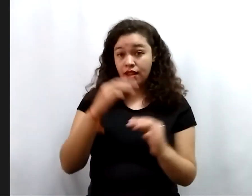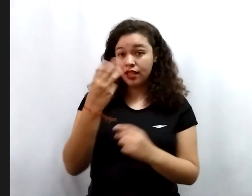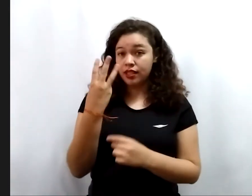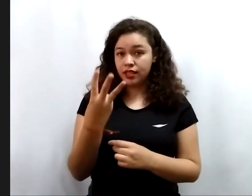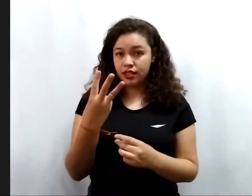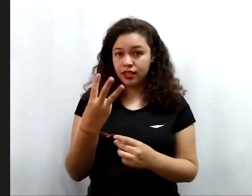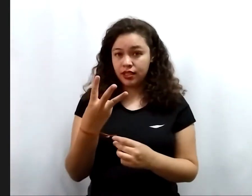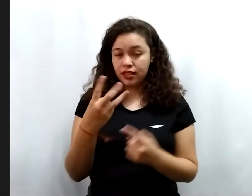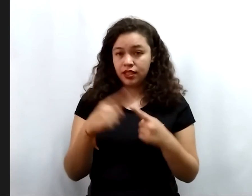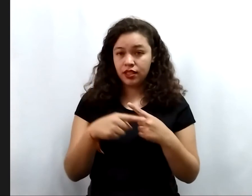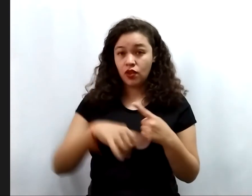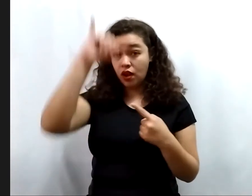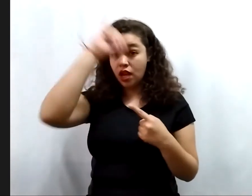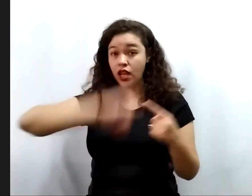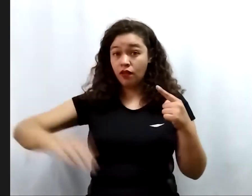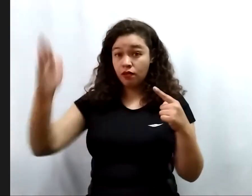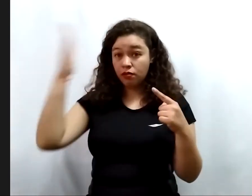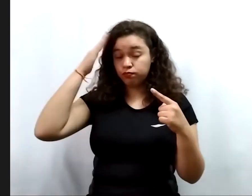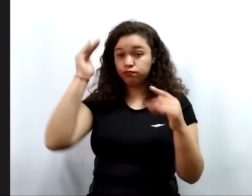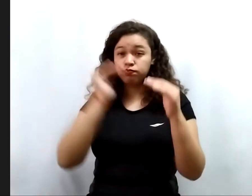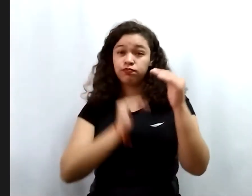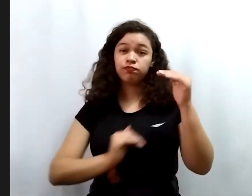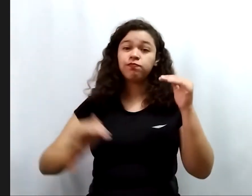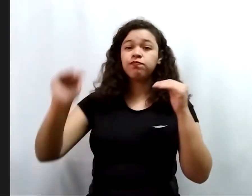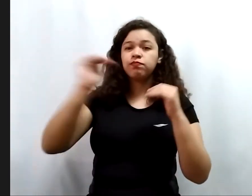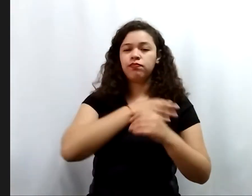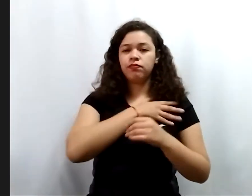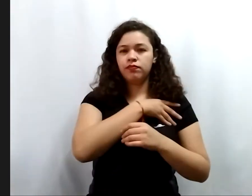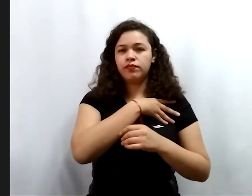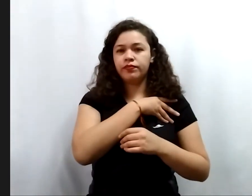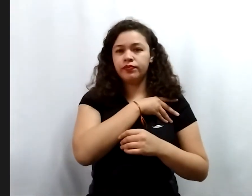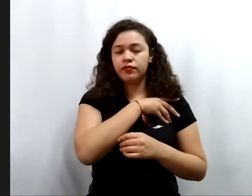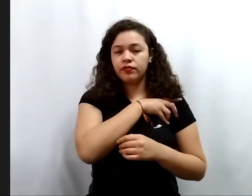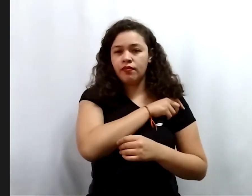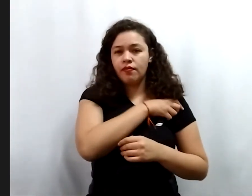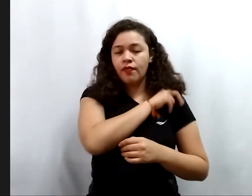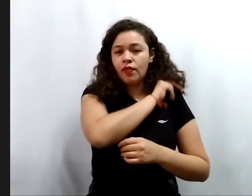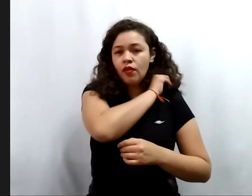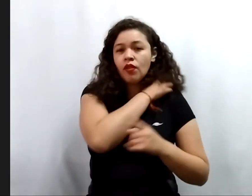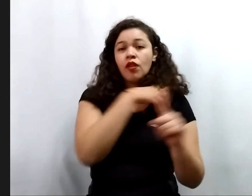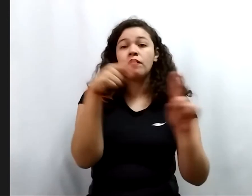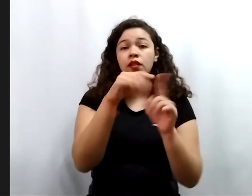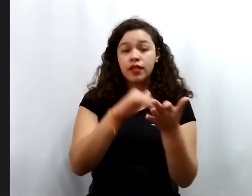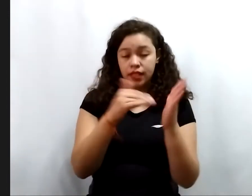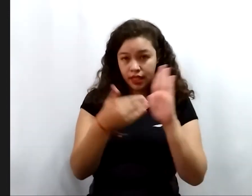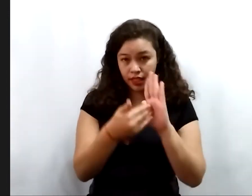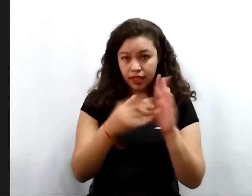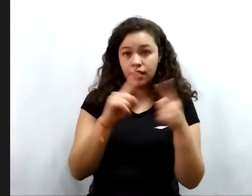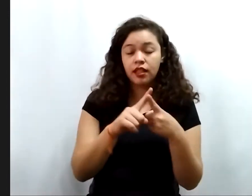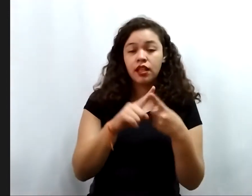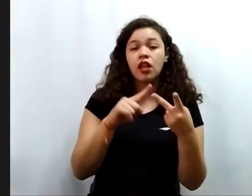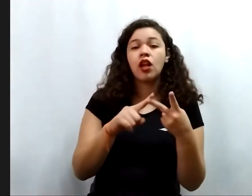los altos mandos, que estarían estableciendo objetivos estratégicos, objetivos